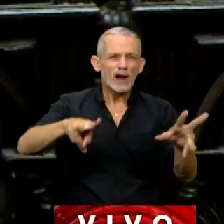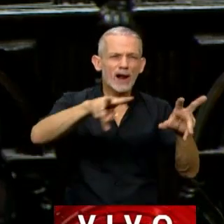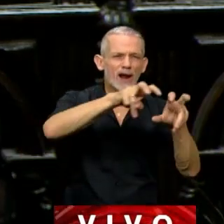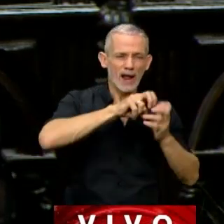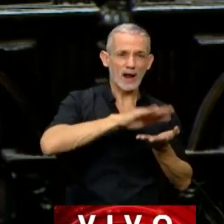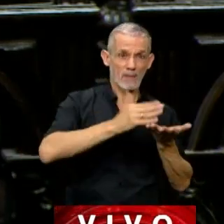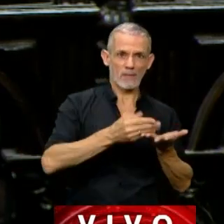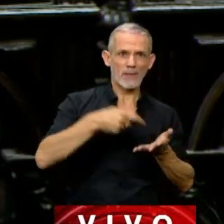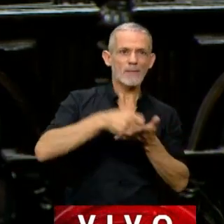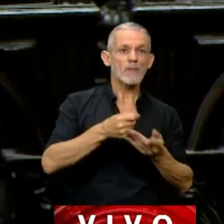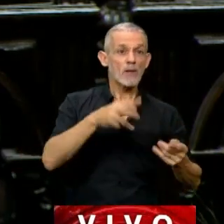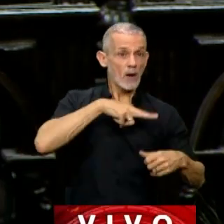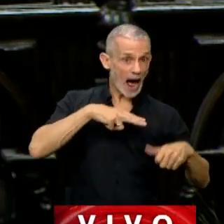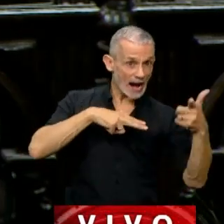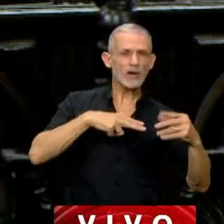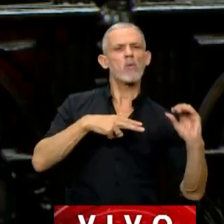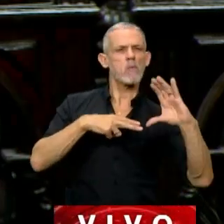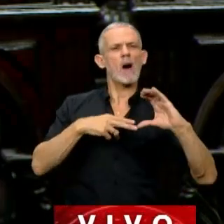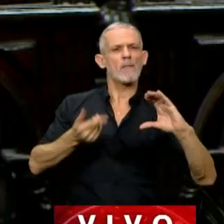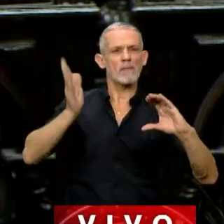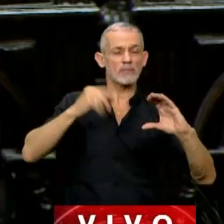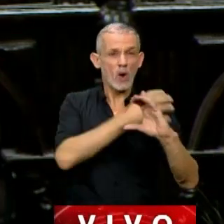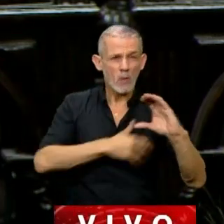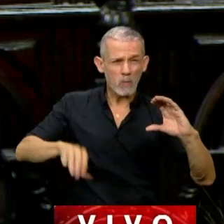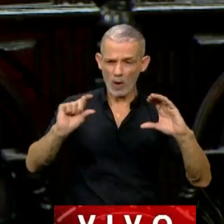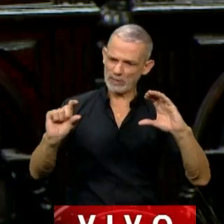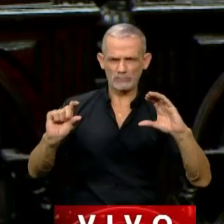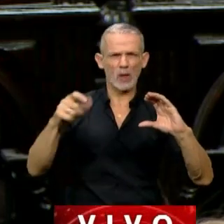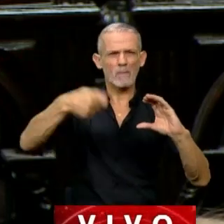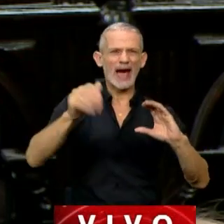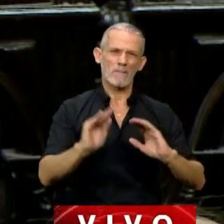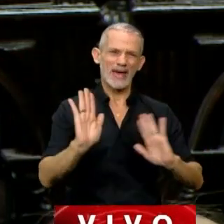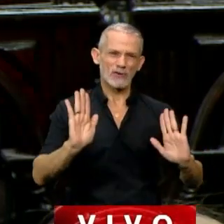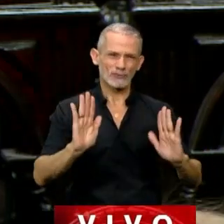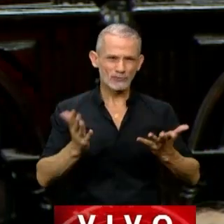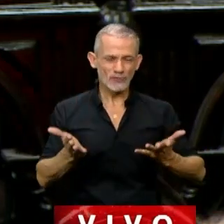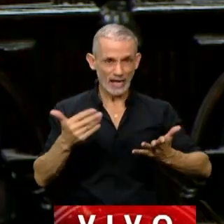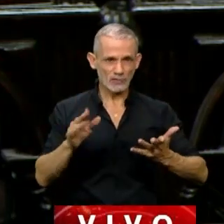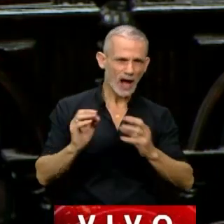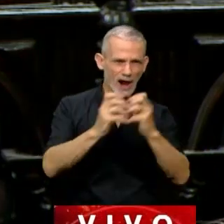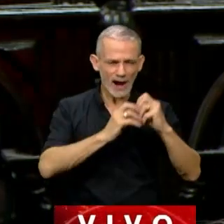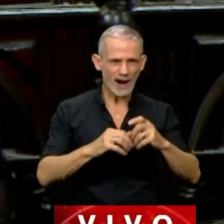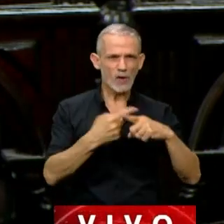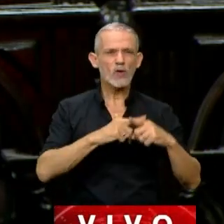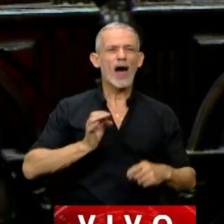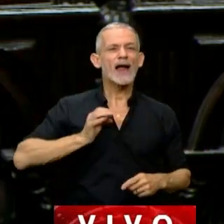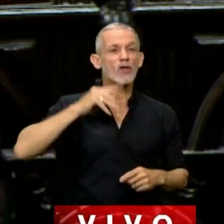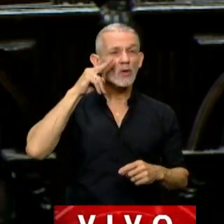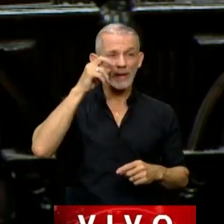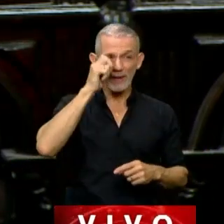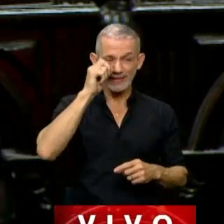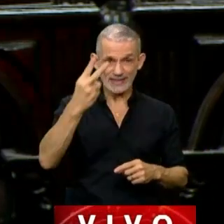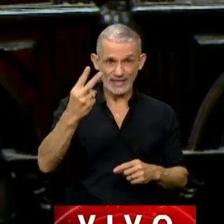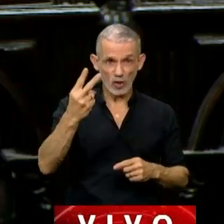que paguen los que más tienen y dejen de pagar los que menos tienen y que podamos poner en discusión en 2022